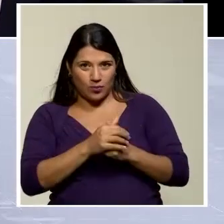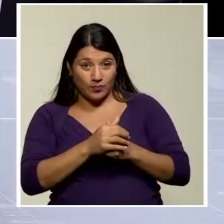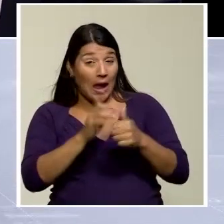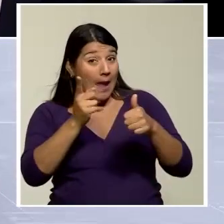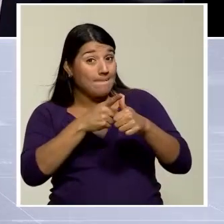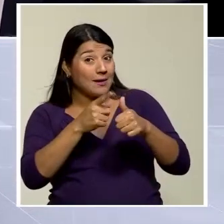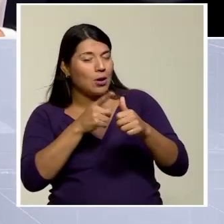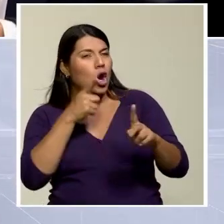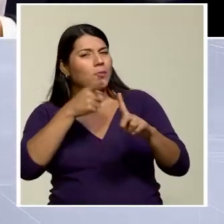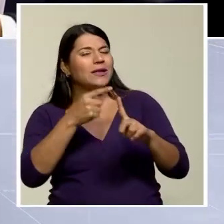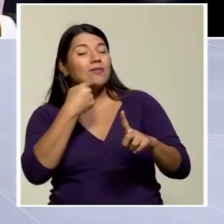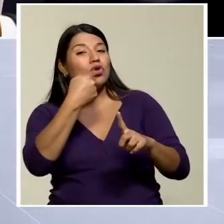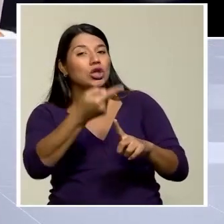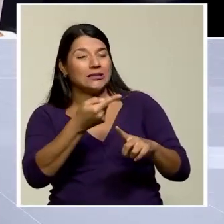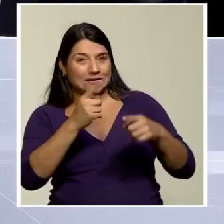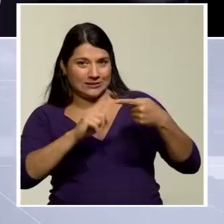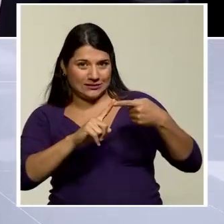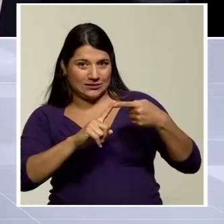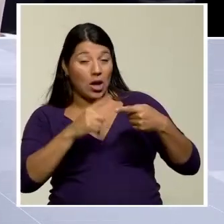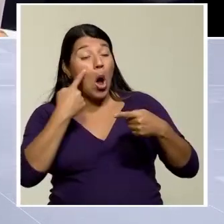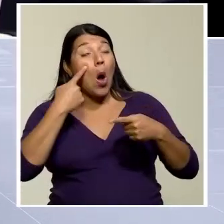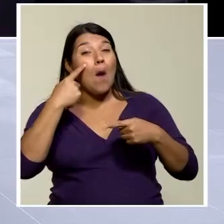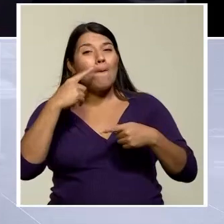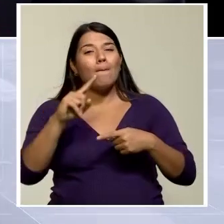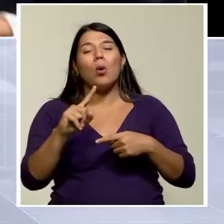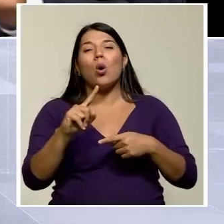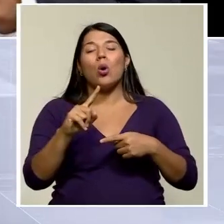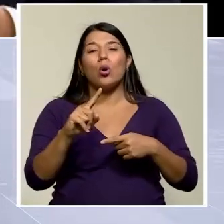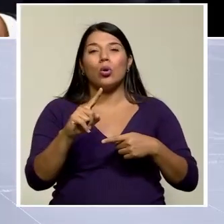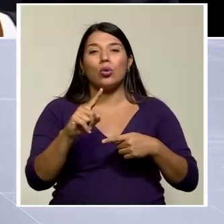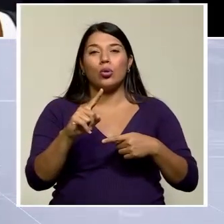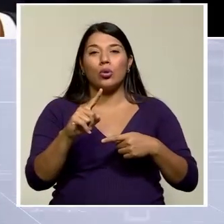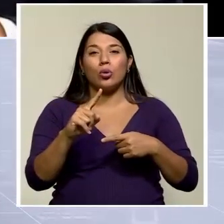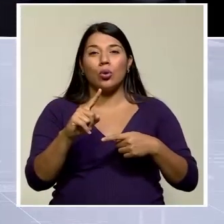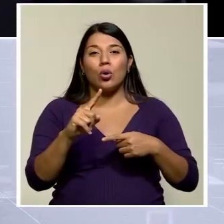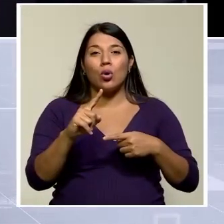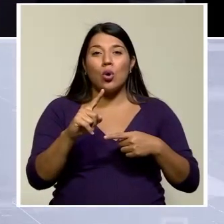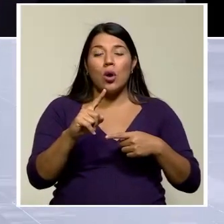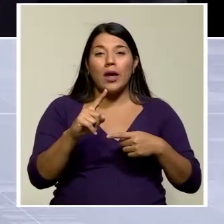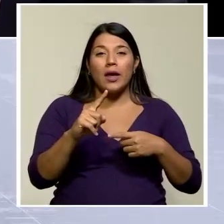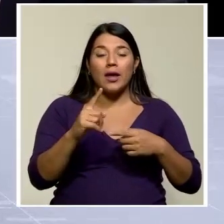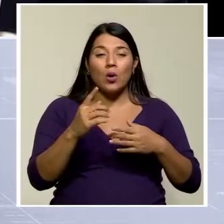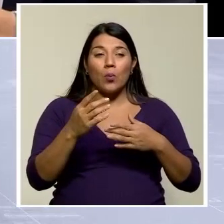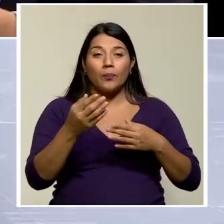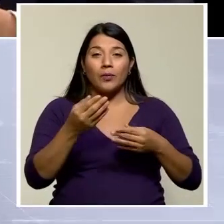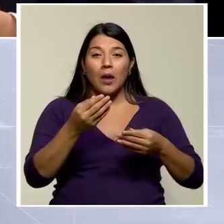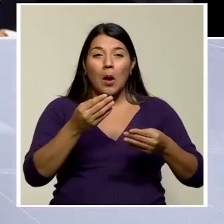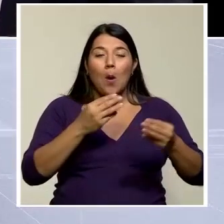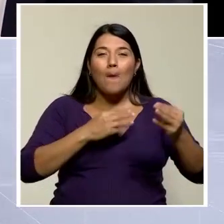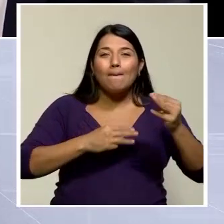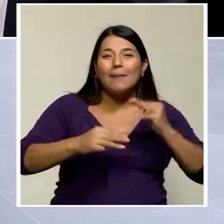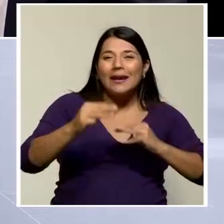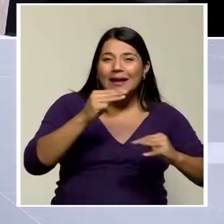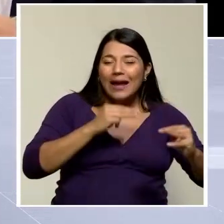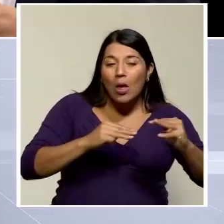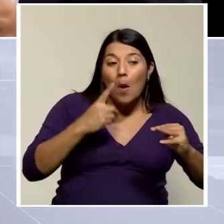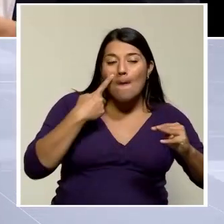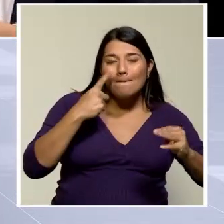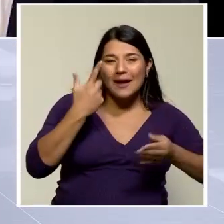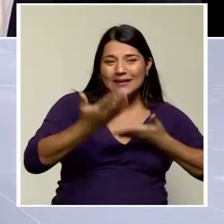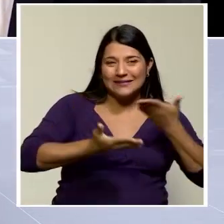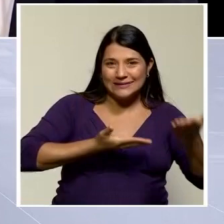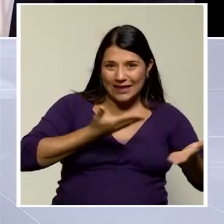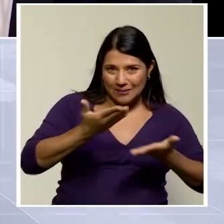primero dice: por un mercado al servicio de las necesidades sociales. ¿Cómo cambiaría